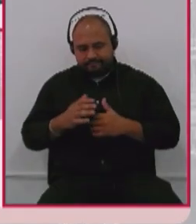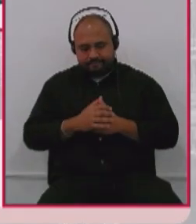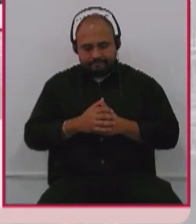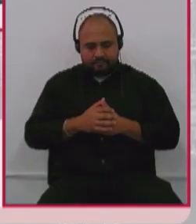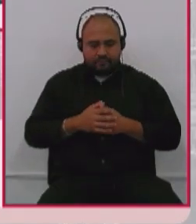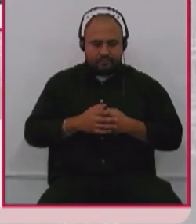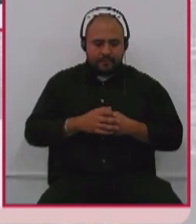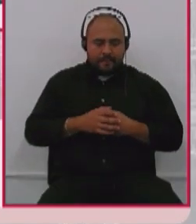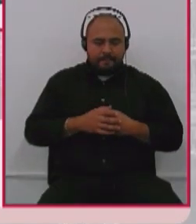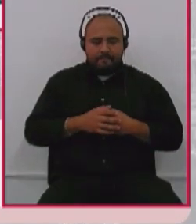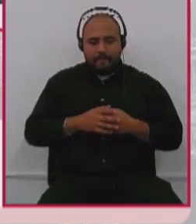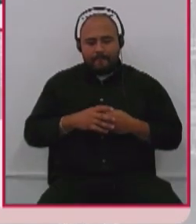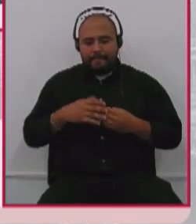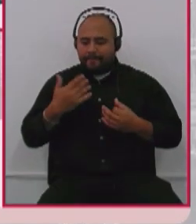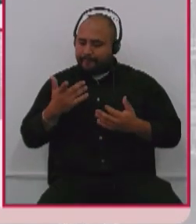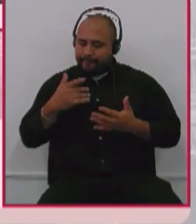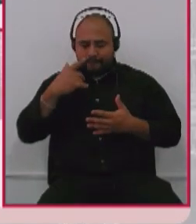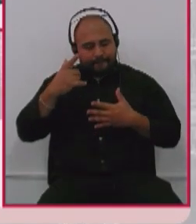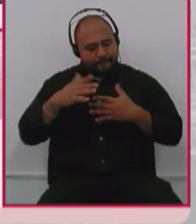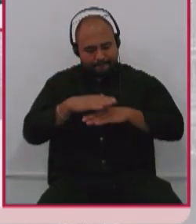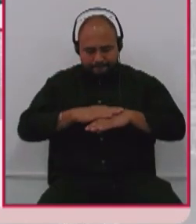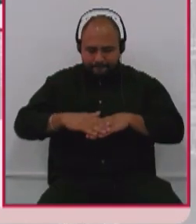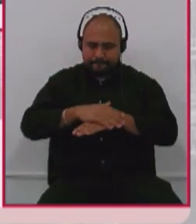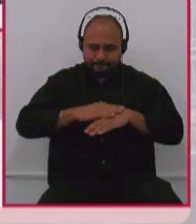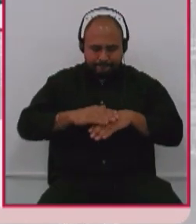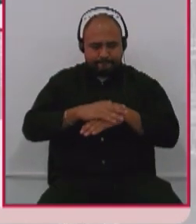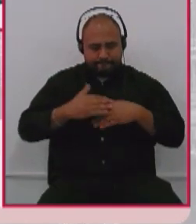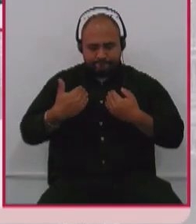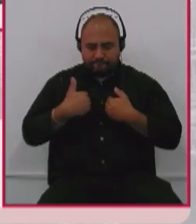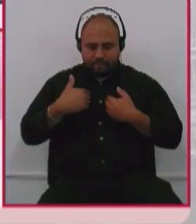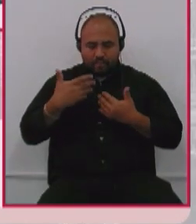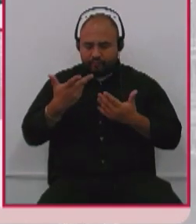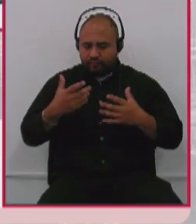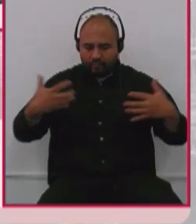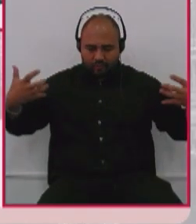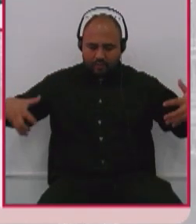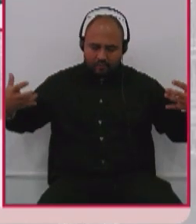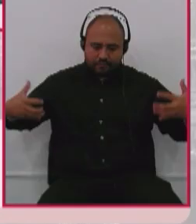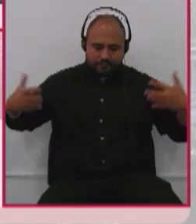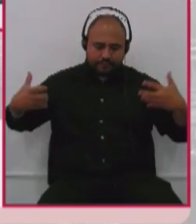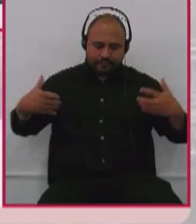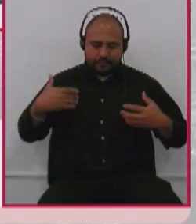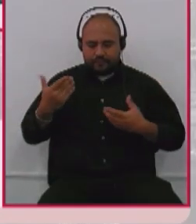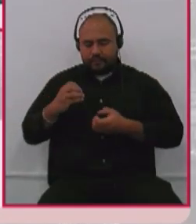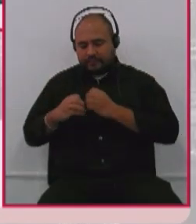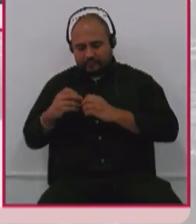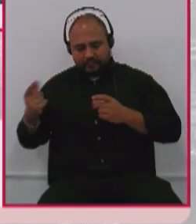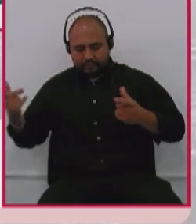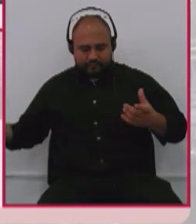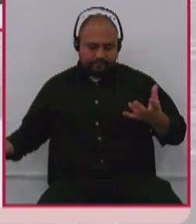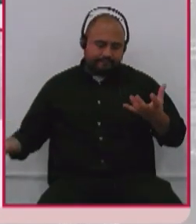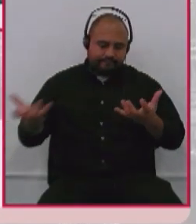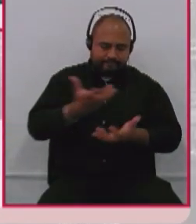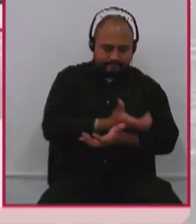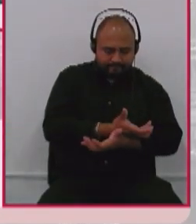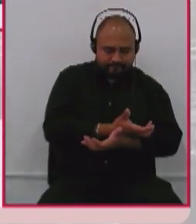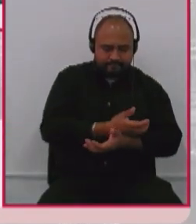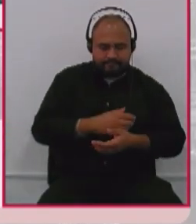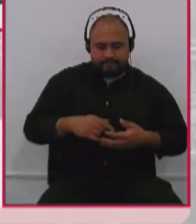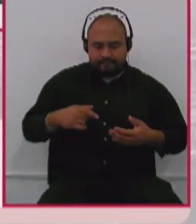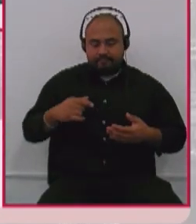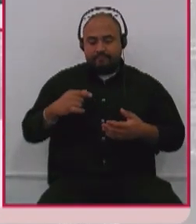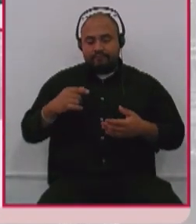Hubieron muchas otras iniciativas, como el hecho de tener bombas en spares, para que si se malograba una bomba la reemplazábamos inmediatamente.